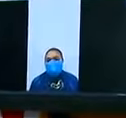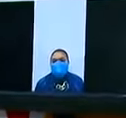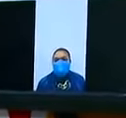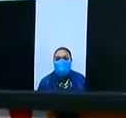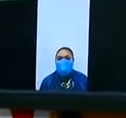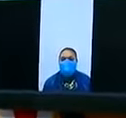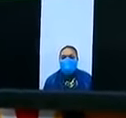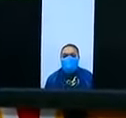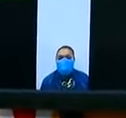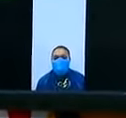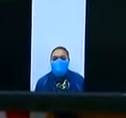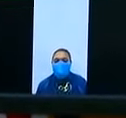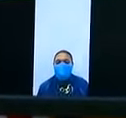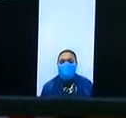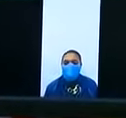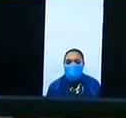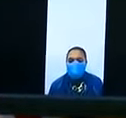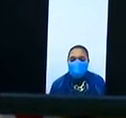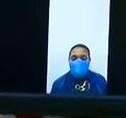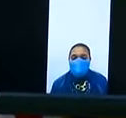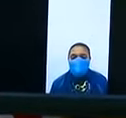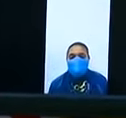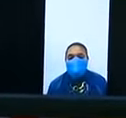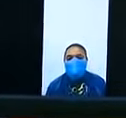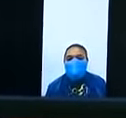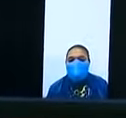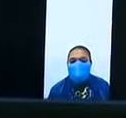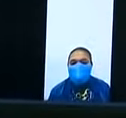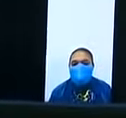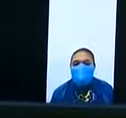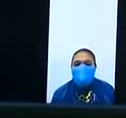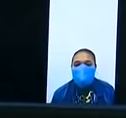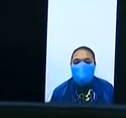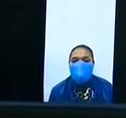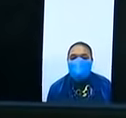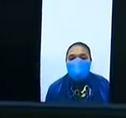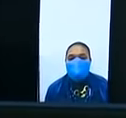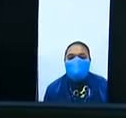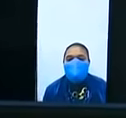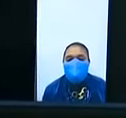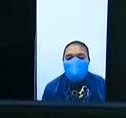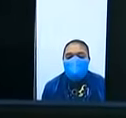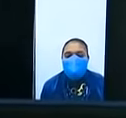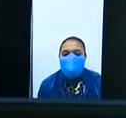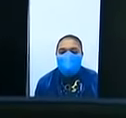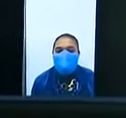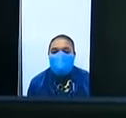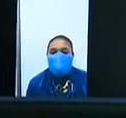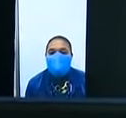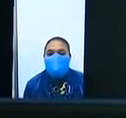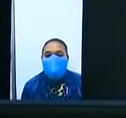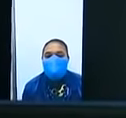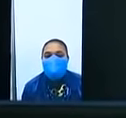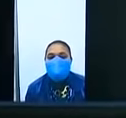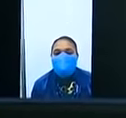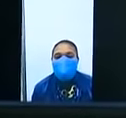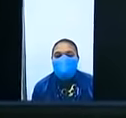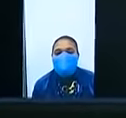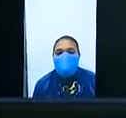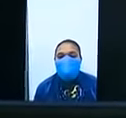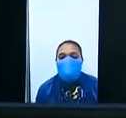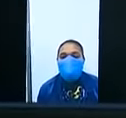bien. Okay. Estoy todo el tiempo acompañada. Me siento muy bien realmente. Muy bien. Así funciona entonces el mecanismo.